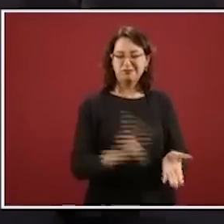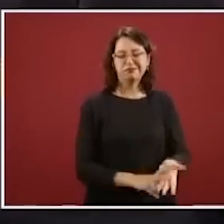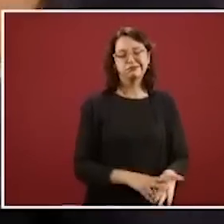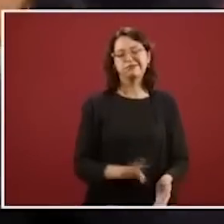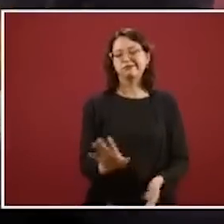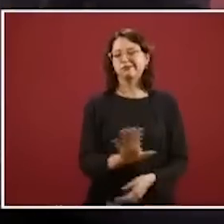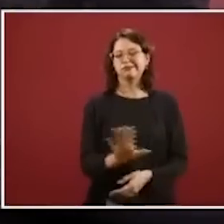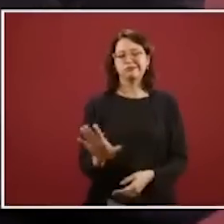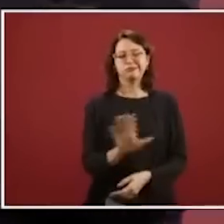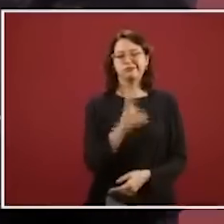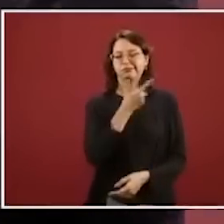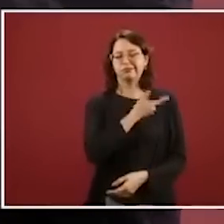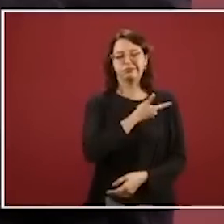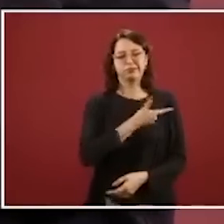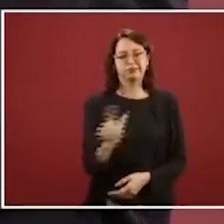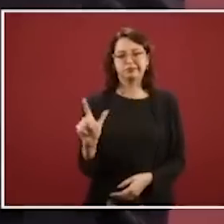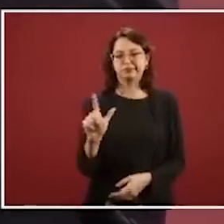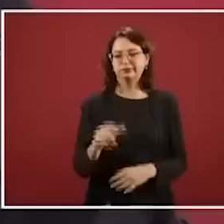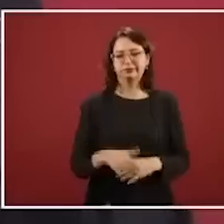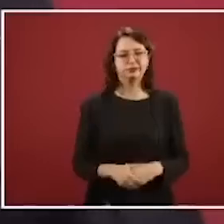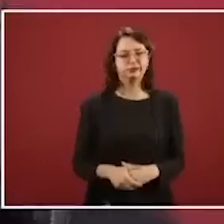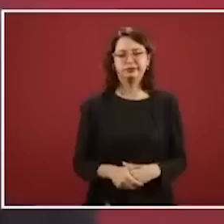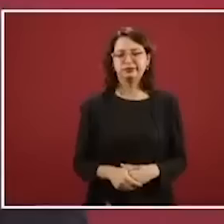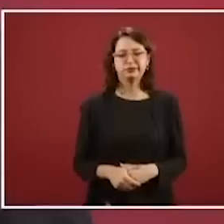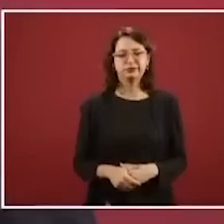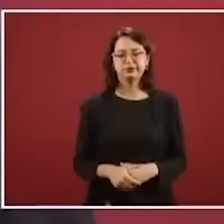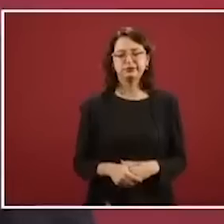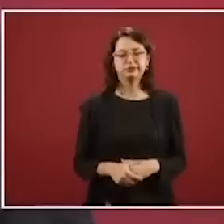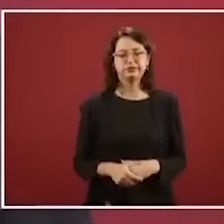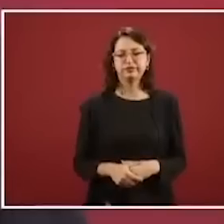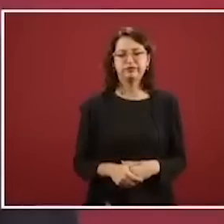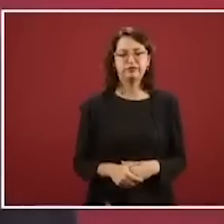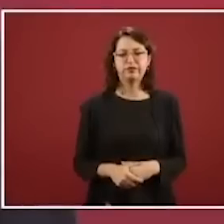y esperar a que